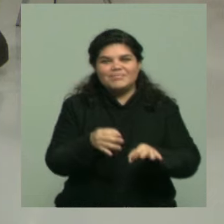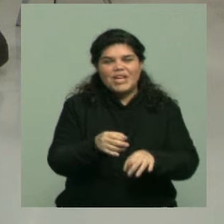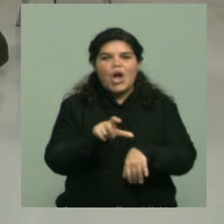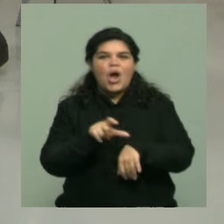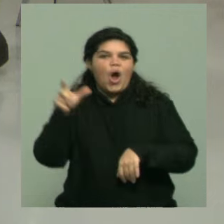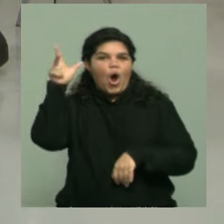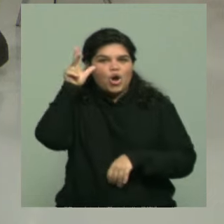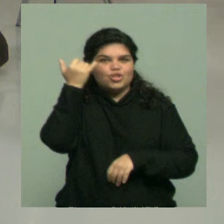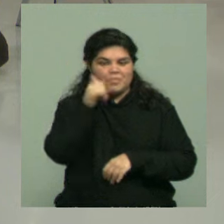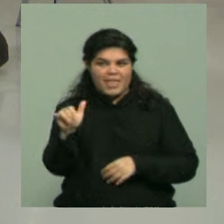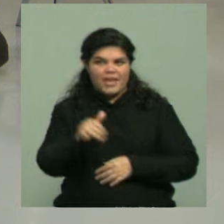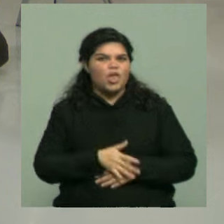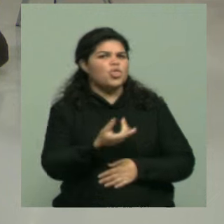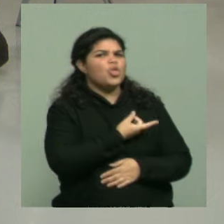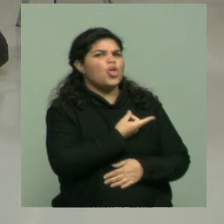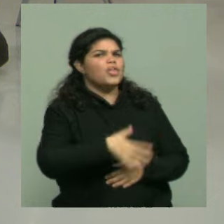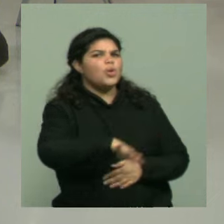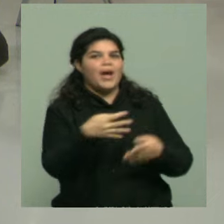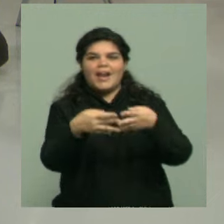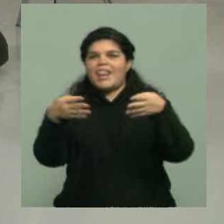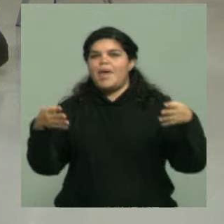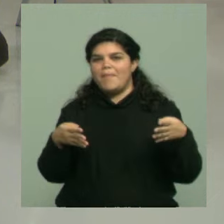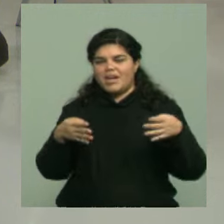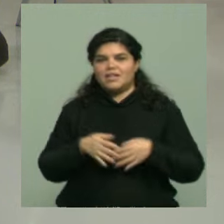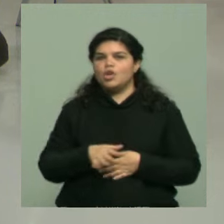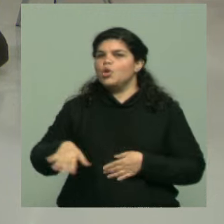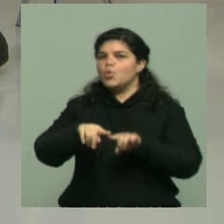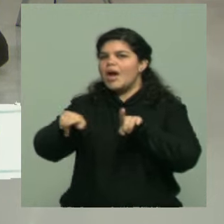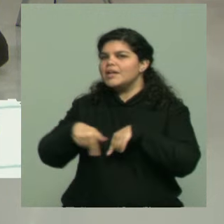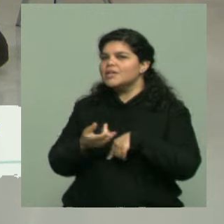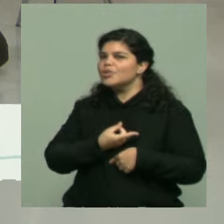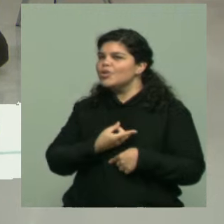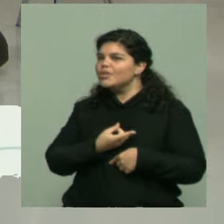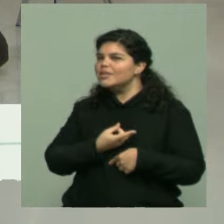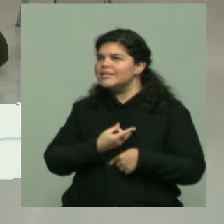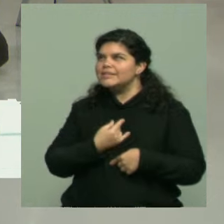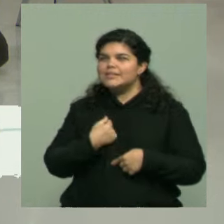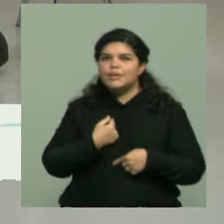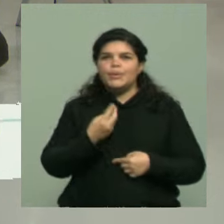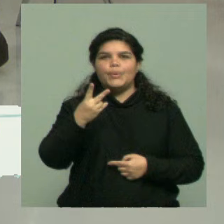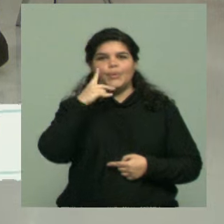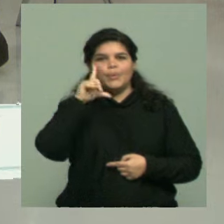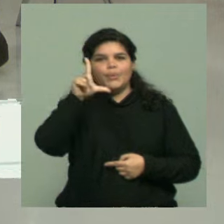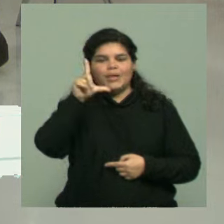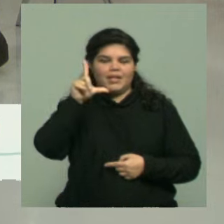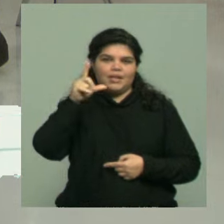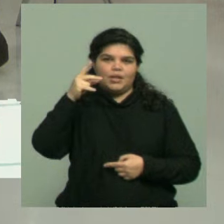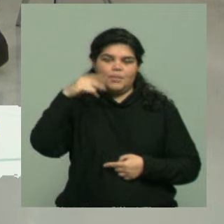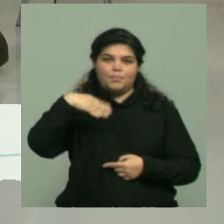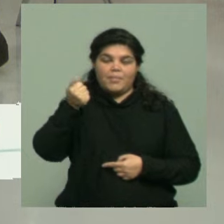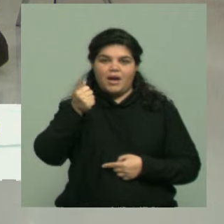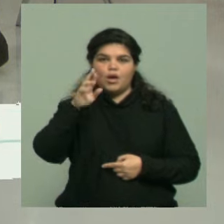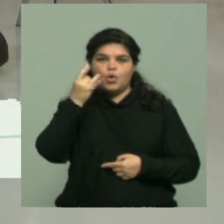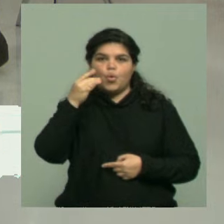estar la gente ahí. ¿En qué teatro? En el Le Parc. Muy bien. ¿Sala? ¿En qué sala? ¿Se acuerdan? Vilma